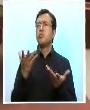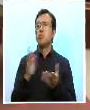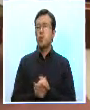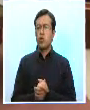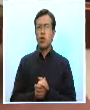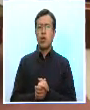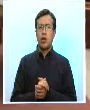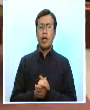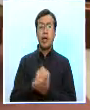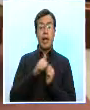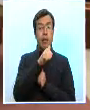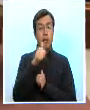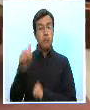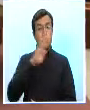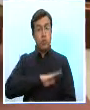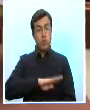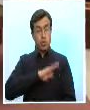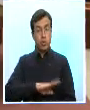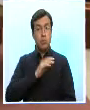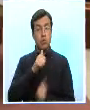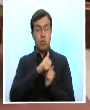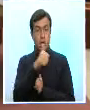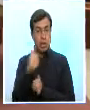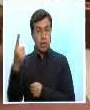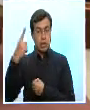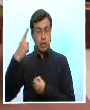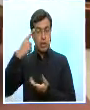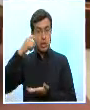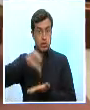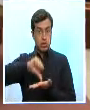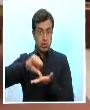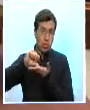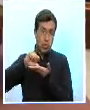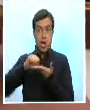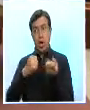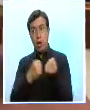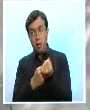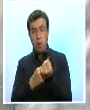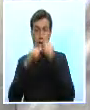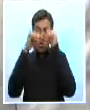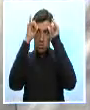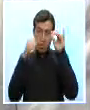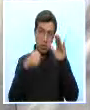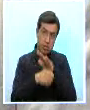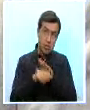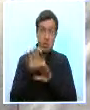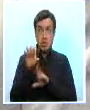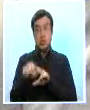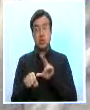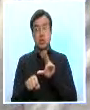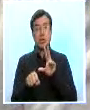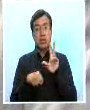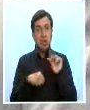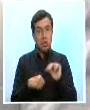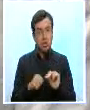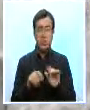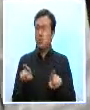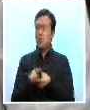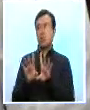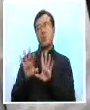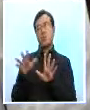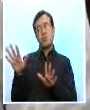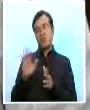local cada municipalidad cada ciudad se pronunció A favor o en contra del maltrato de los animales en los espectáculos públicos así más o